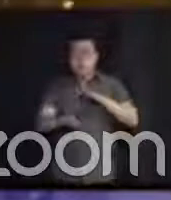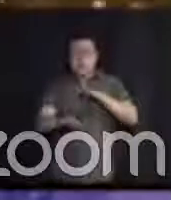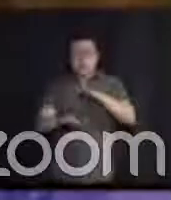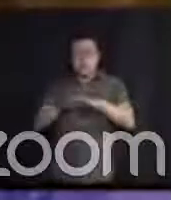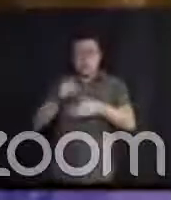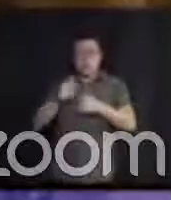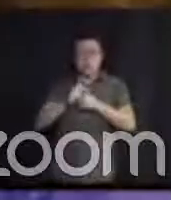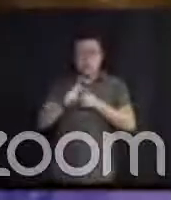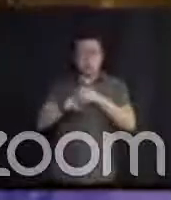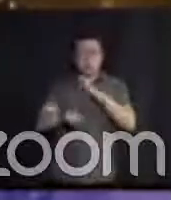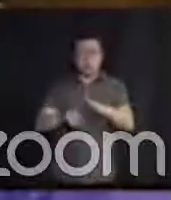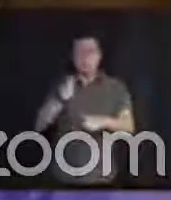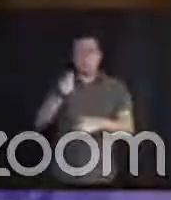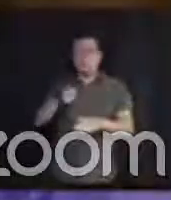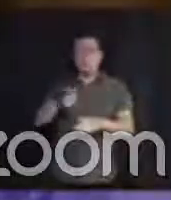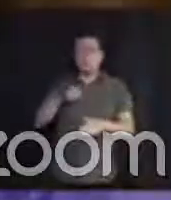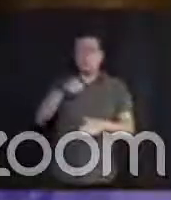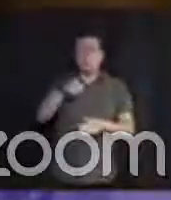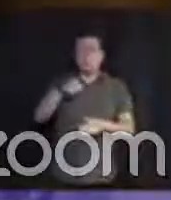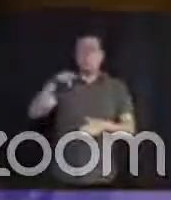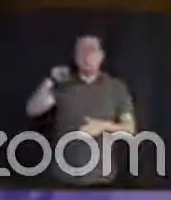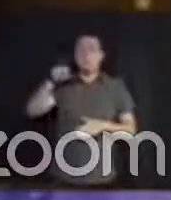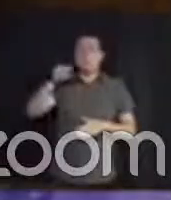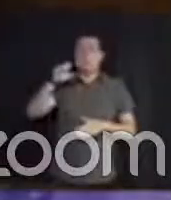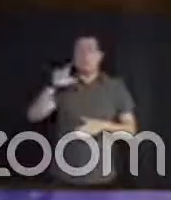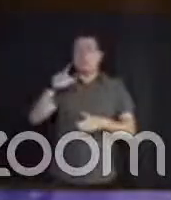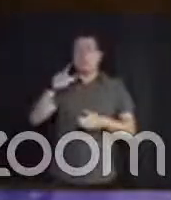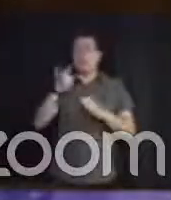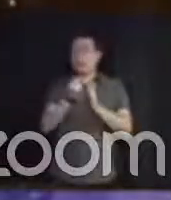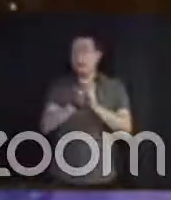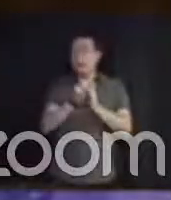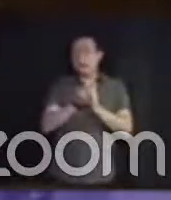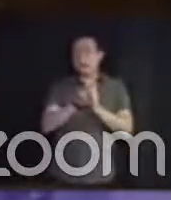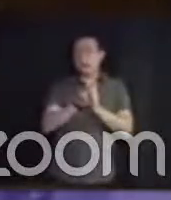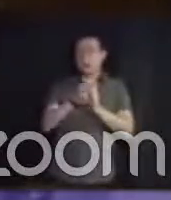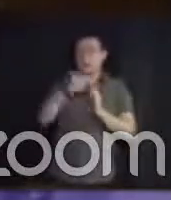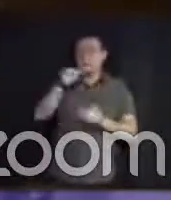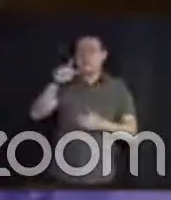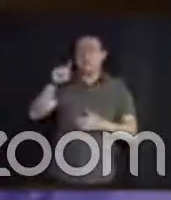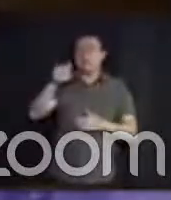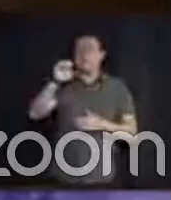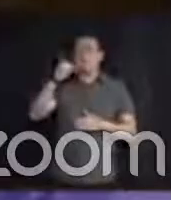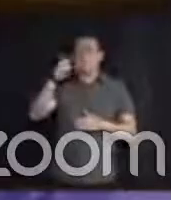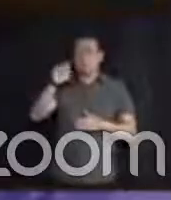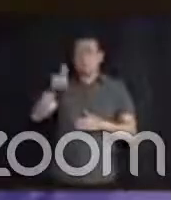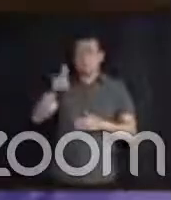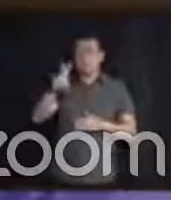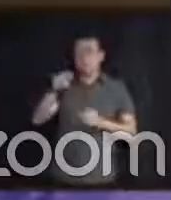importante. Masterclass Gala Ceitú 2022.